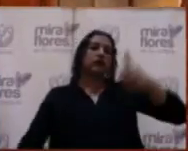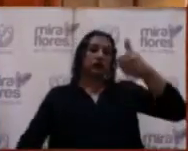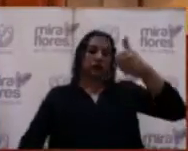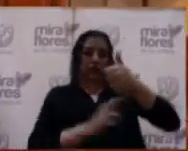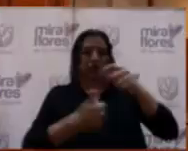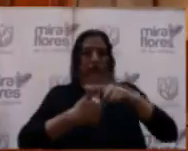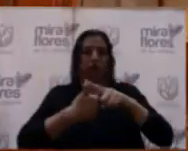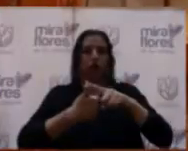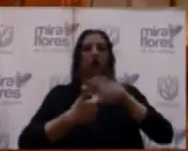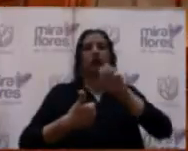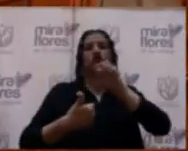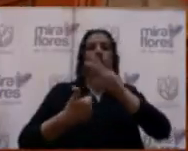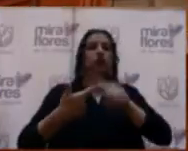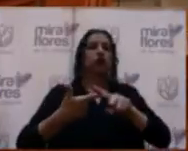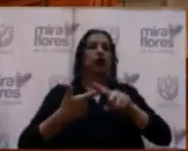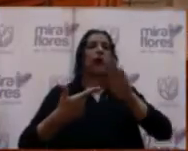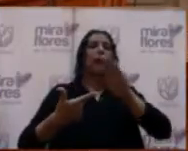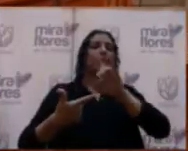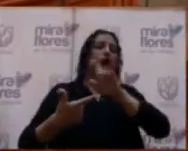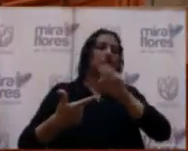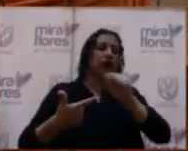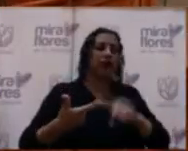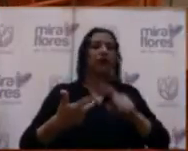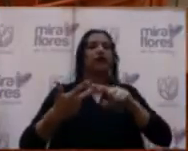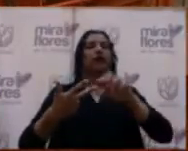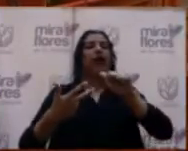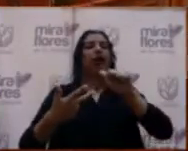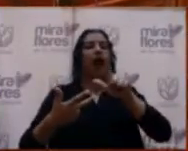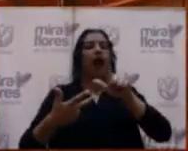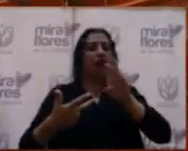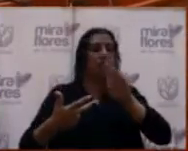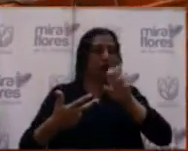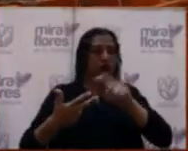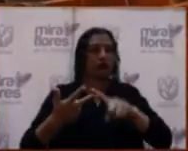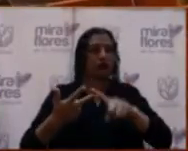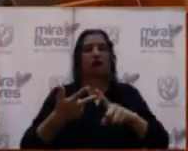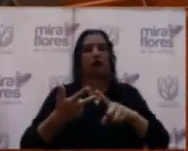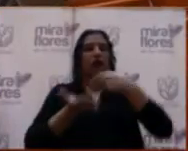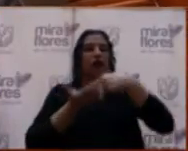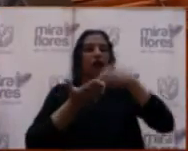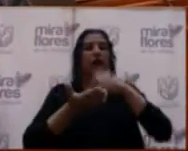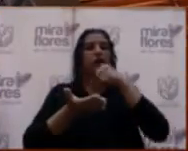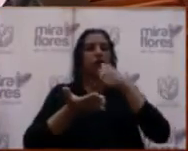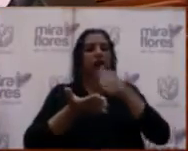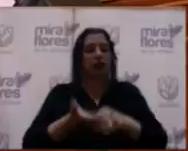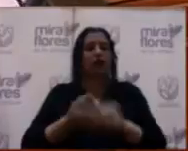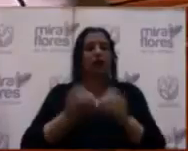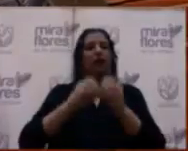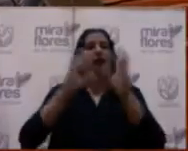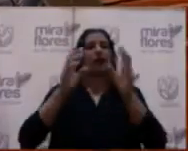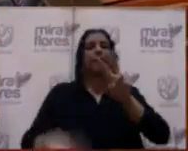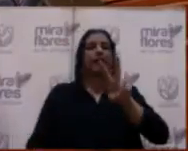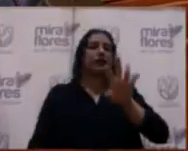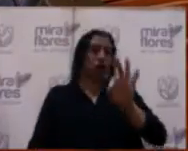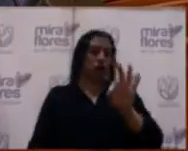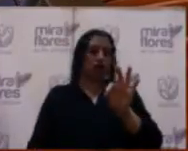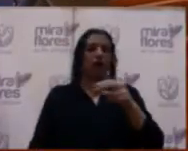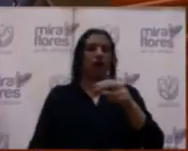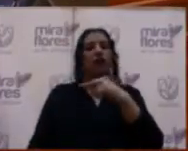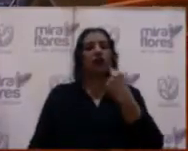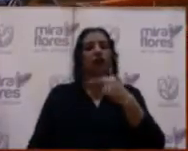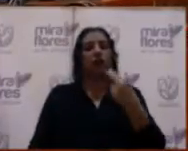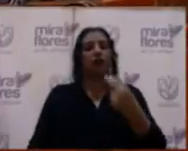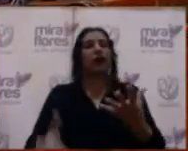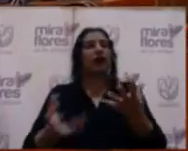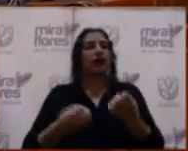habla, el señor Martín Bustamante y el señor Jorge de Alberti, mandamos una carta con fecha 29 de noviembre, la cual